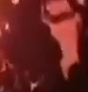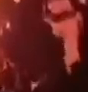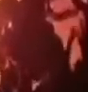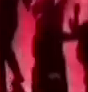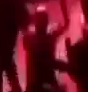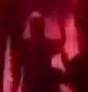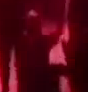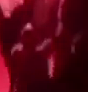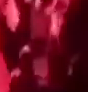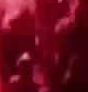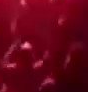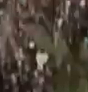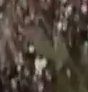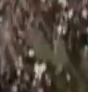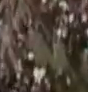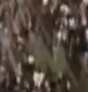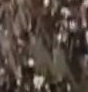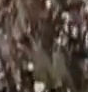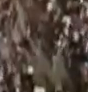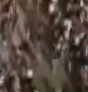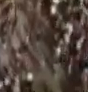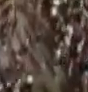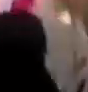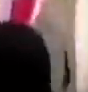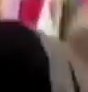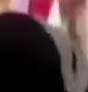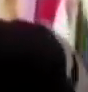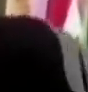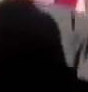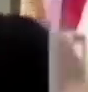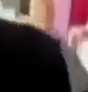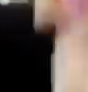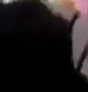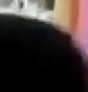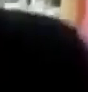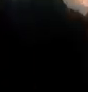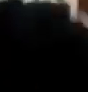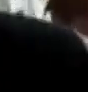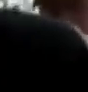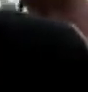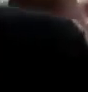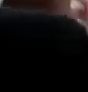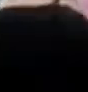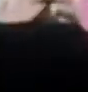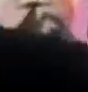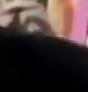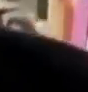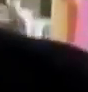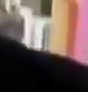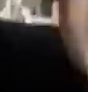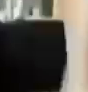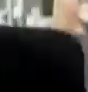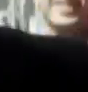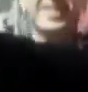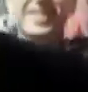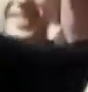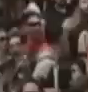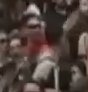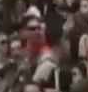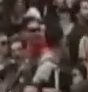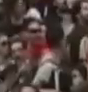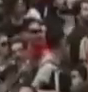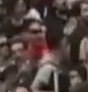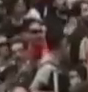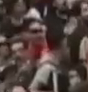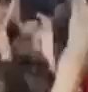Así es la realidad de Chile. Los chilenos no son flojos. La gente aquí se saca la cresta trabajando de sol a sol y les dicen que son flojos, que